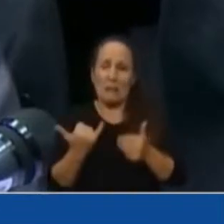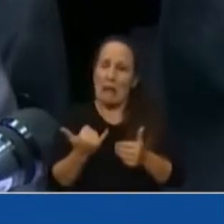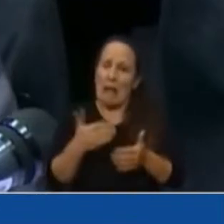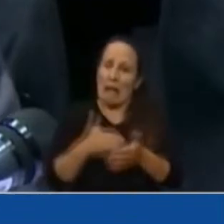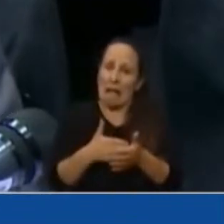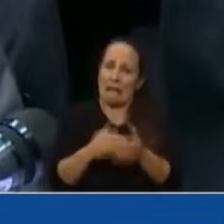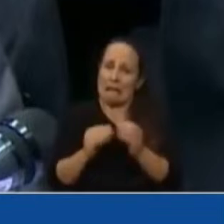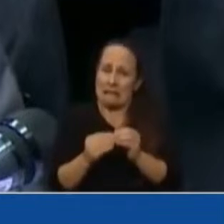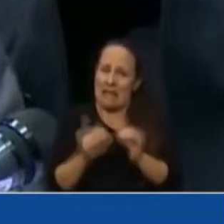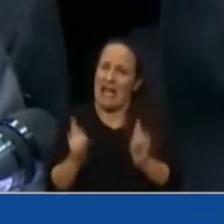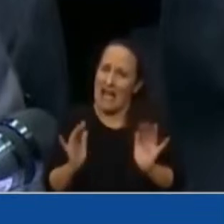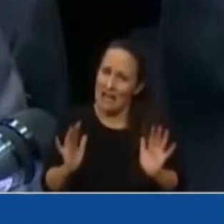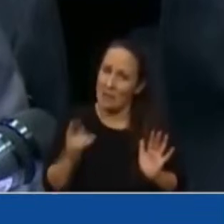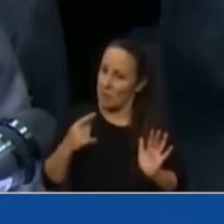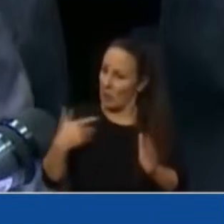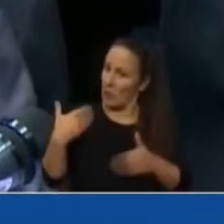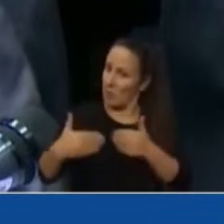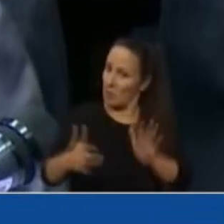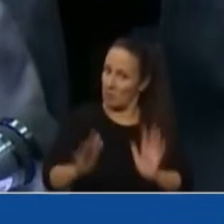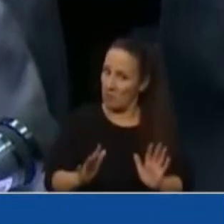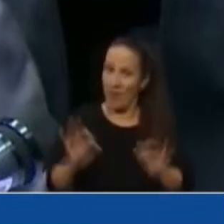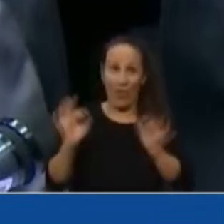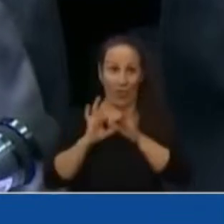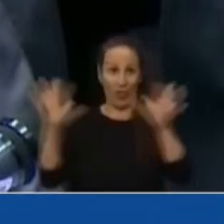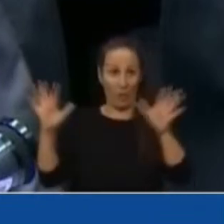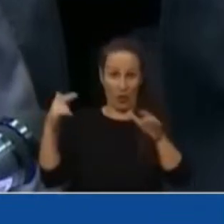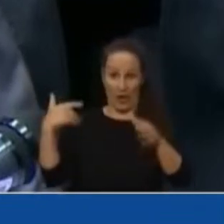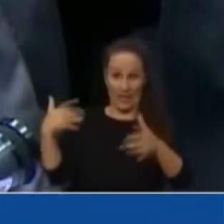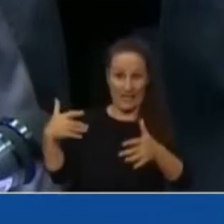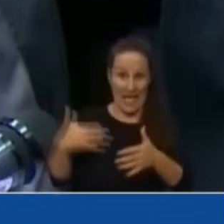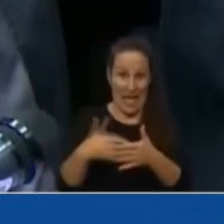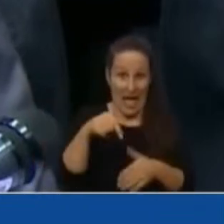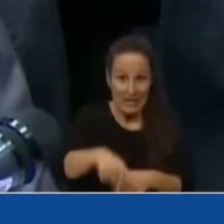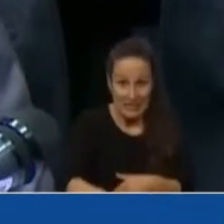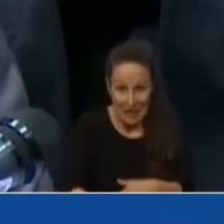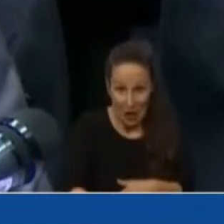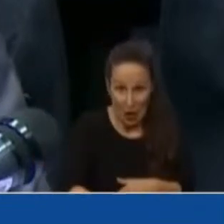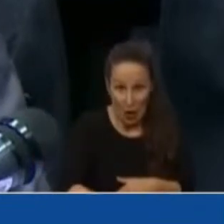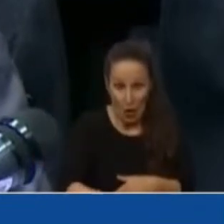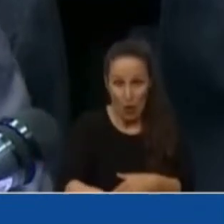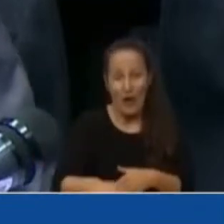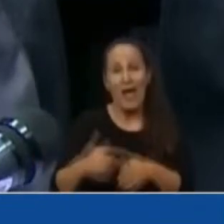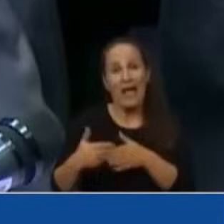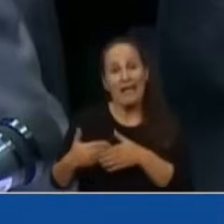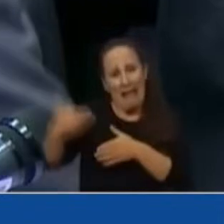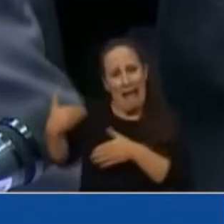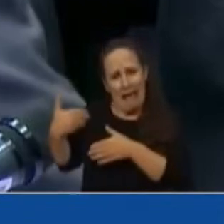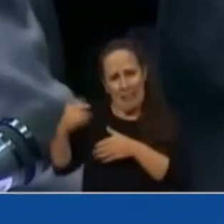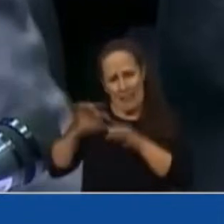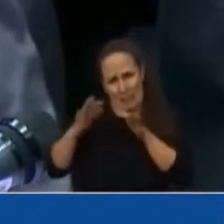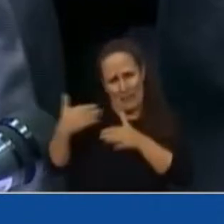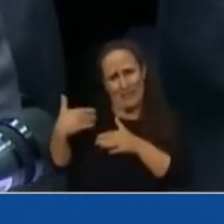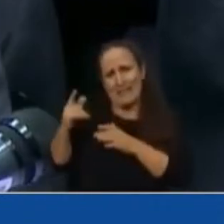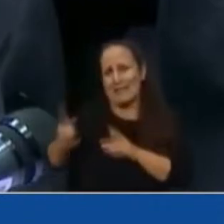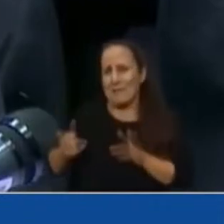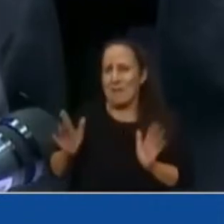pero que funciona porque desde el retorno de la democracia y también desde varios años antes no hemos